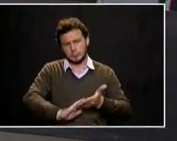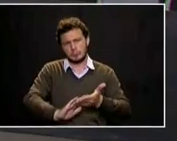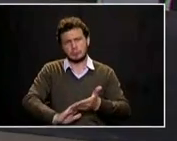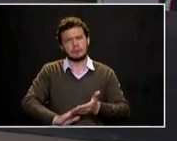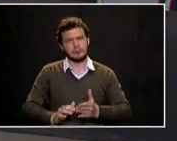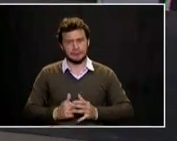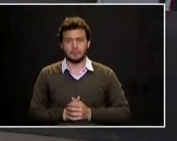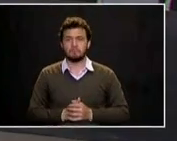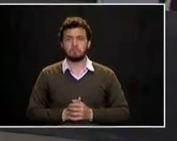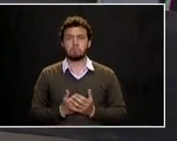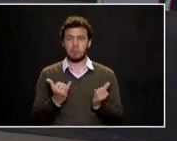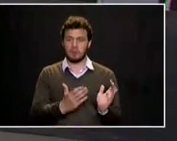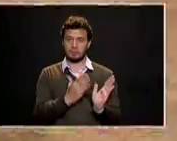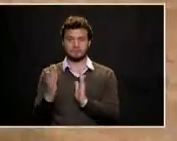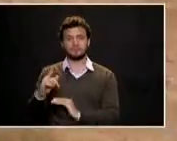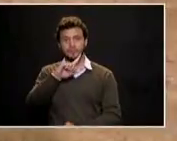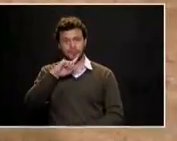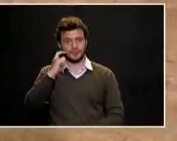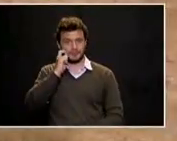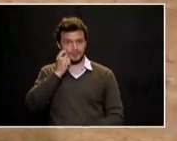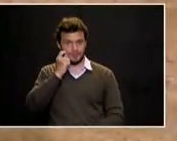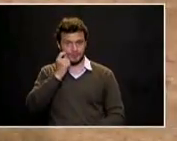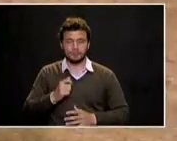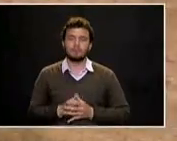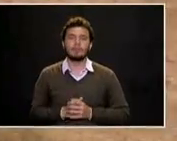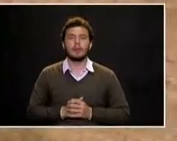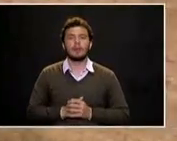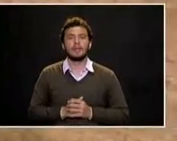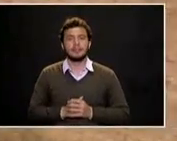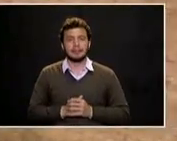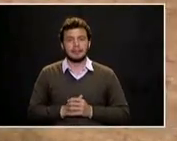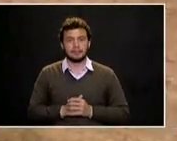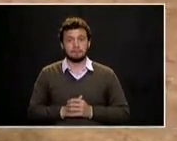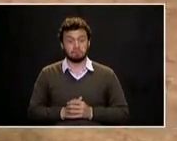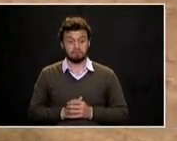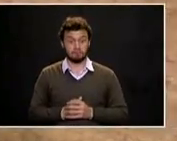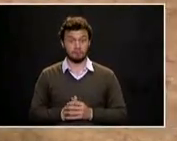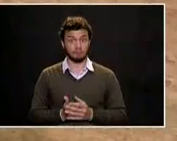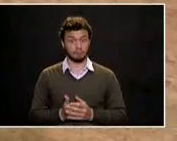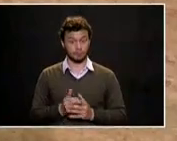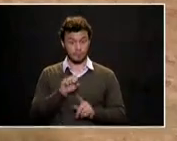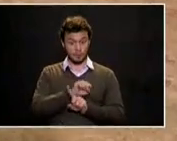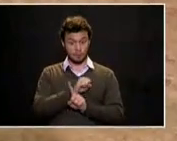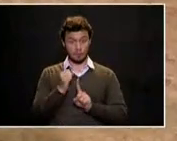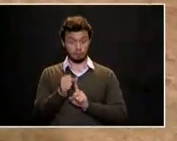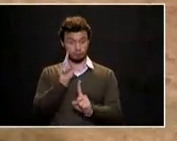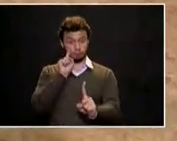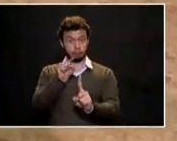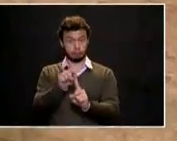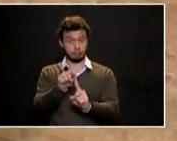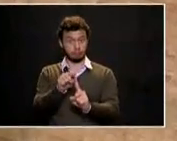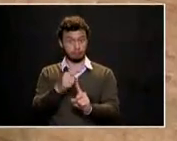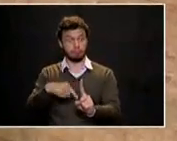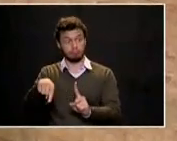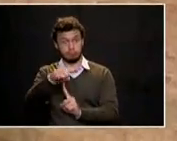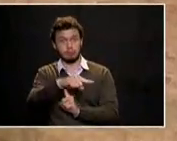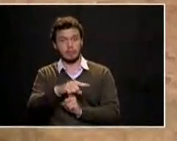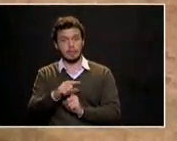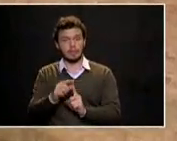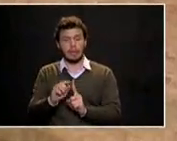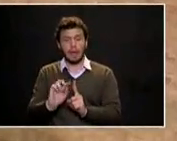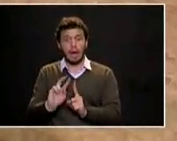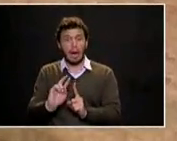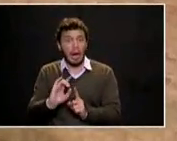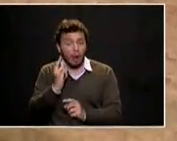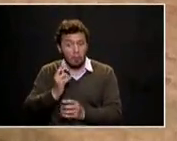Turno para Daniel Quintero. En uno de los objetivos de cualquier sociedad debería ser que quien comete un delito no lo vuelva a cometer.